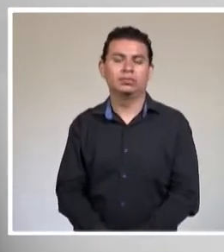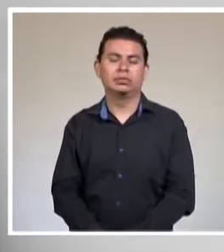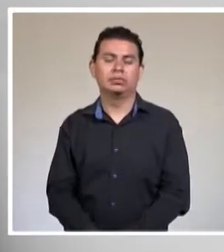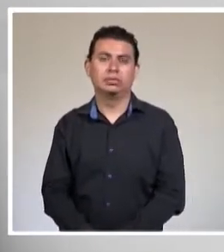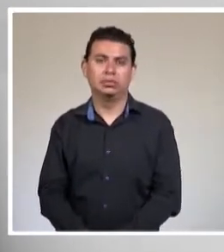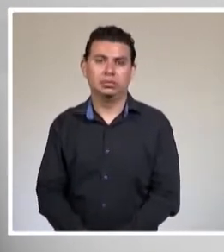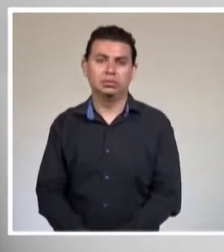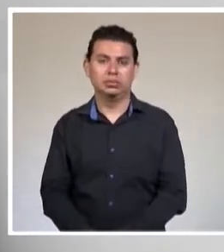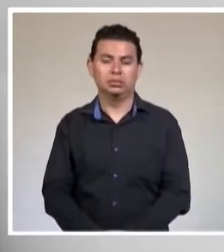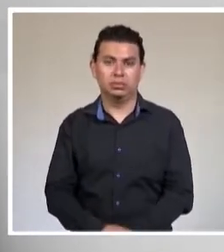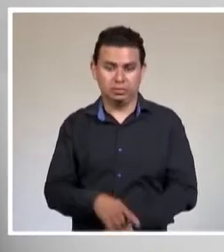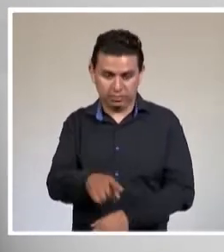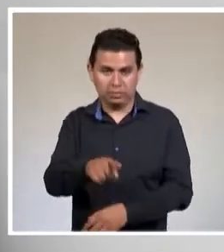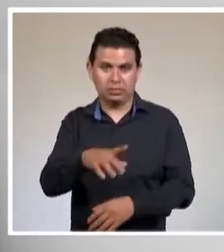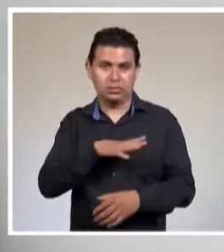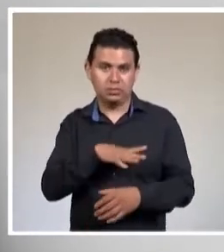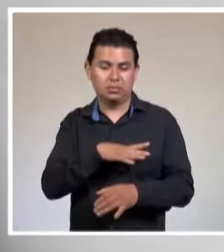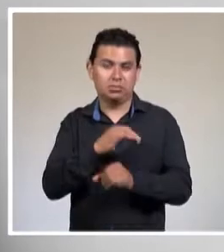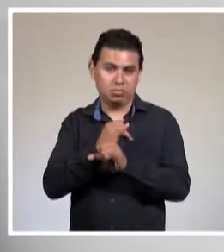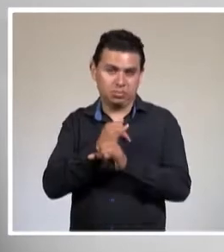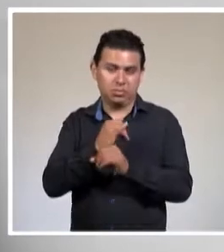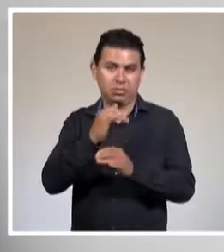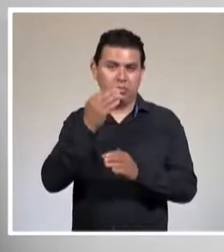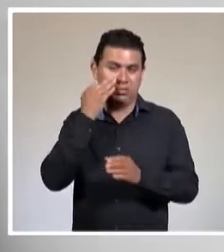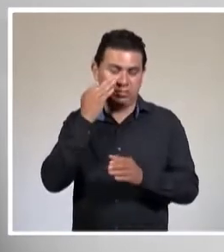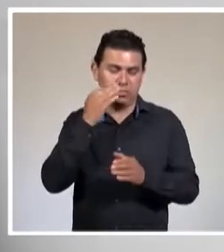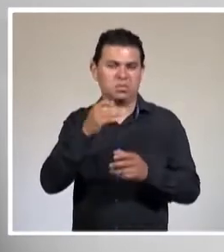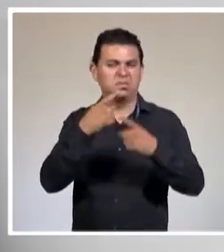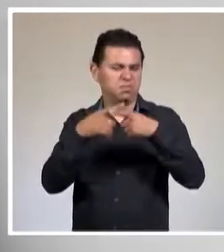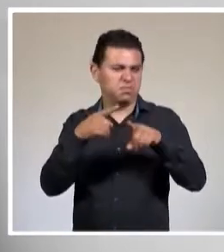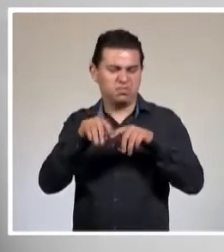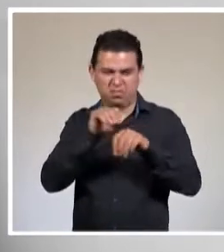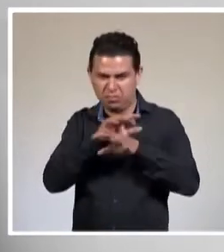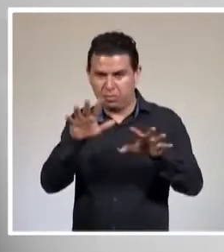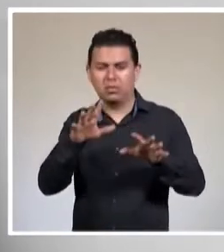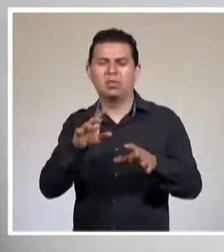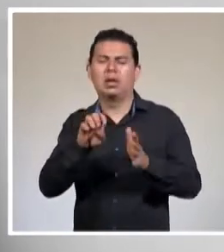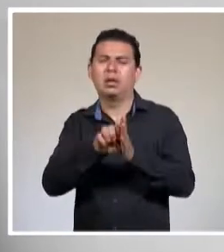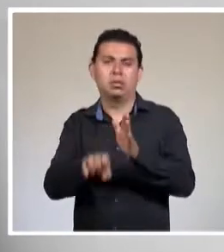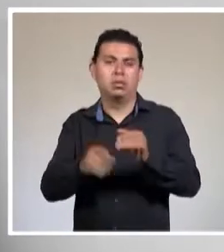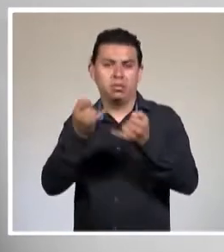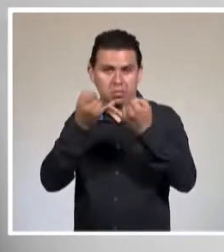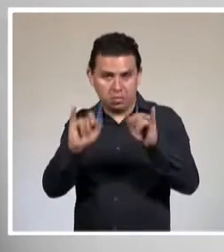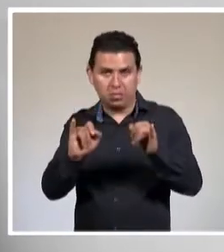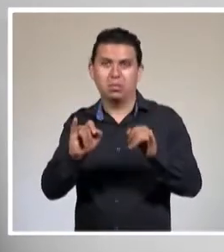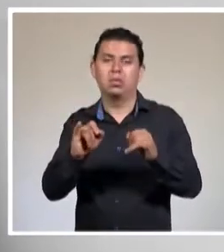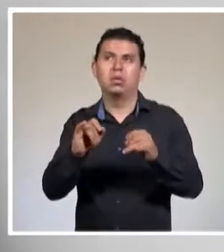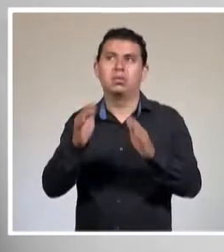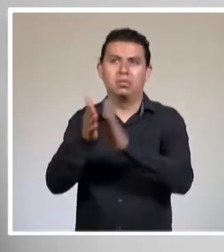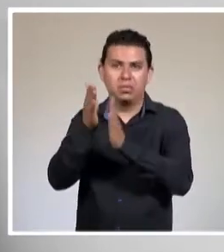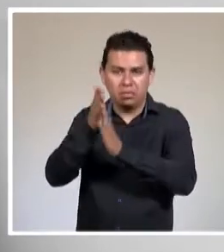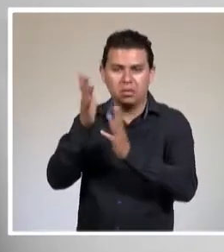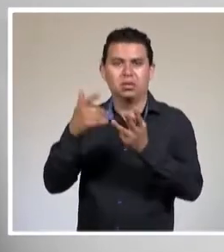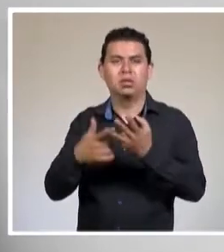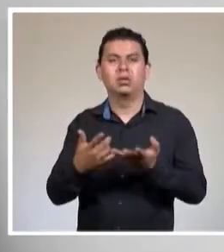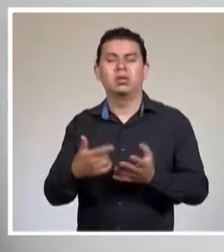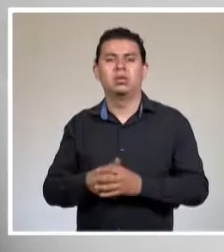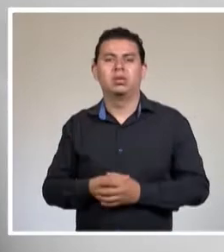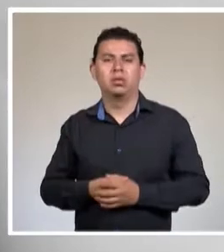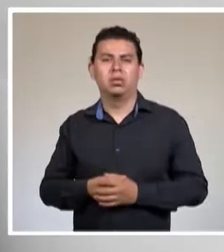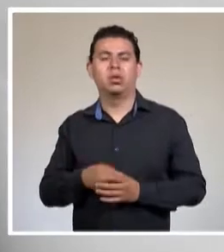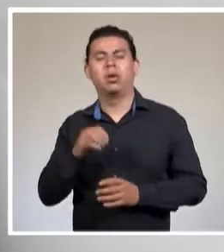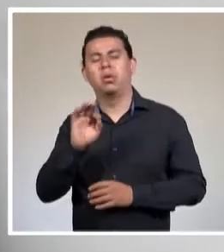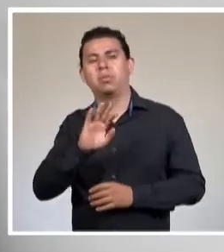comparten información diversa puede ser la inauguración de una obra pública como un obelisco el